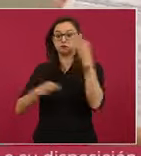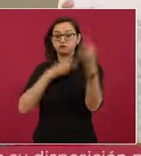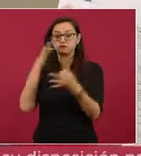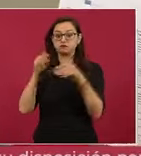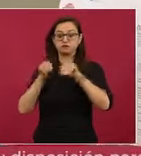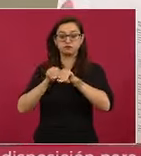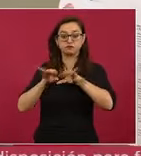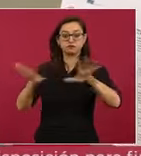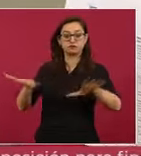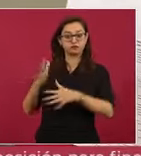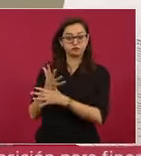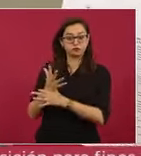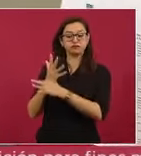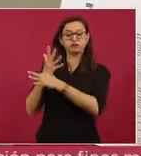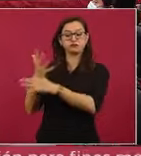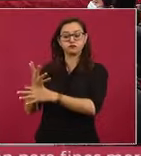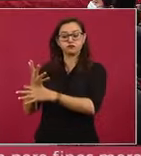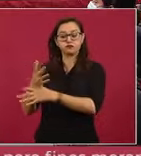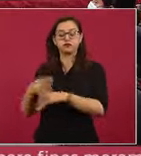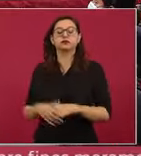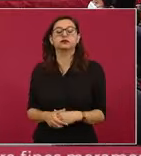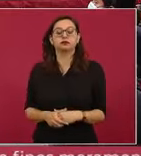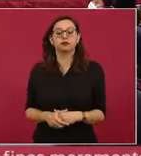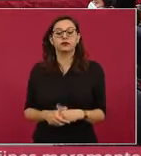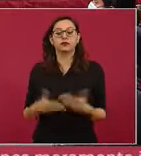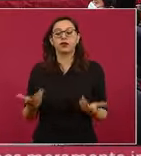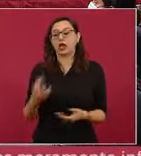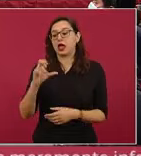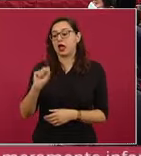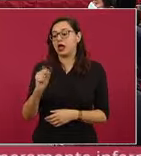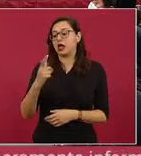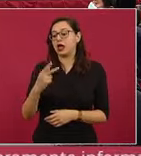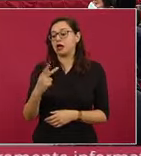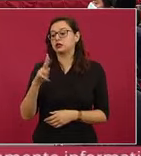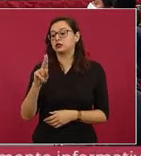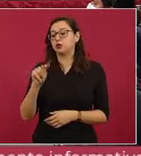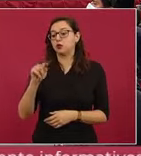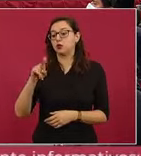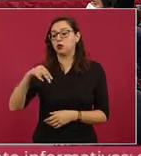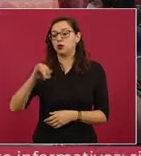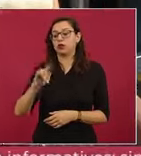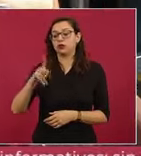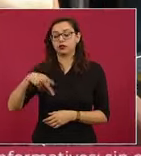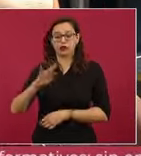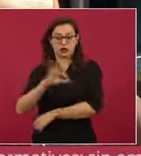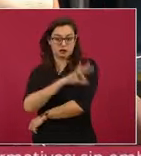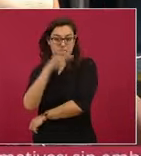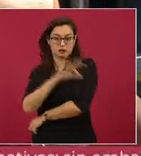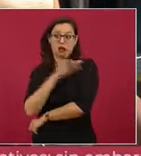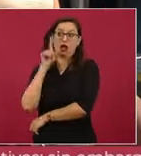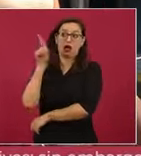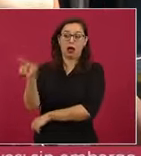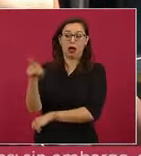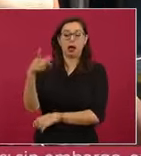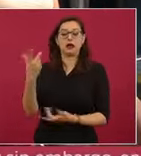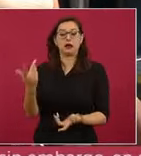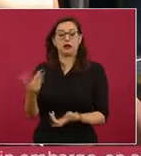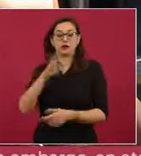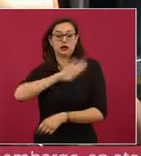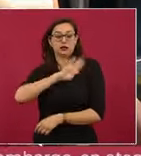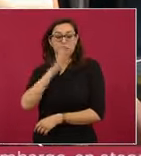Unión Europea censuraba medios de Sputnik en Madrid. Después de esos días, aquí en México